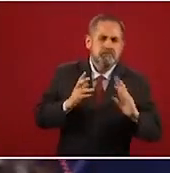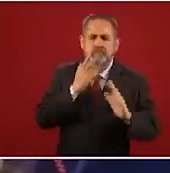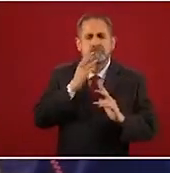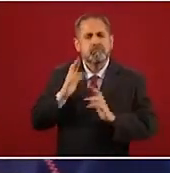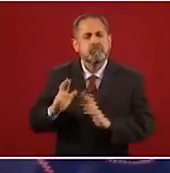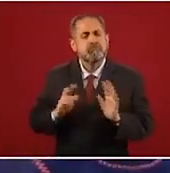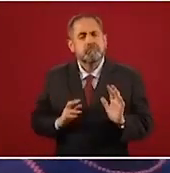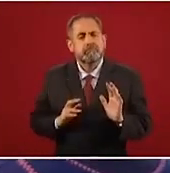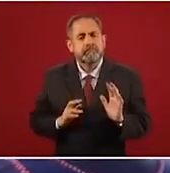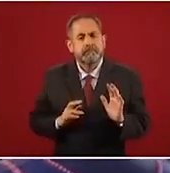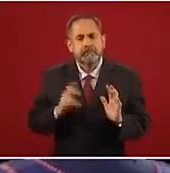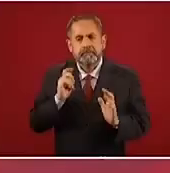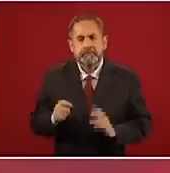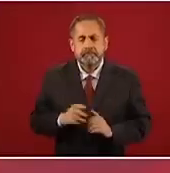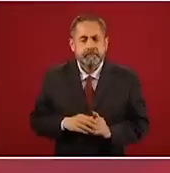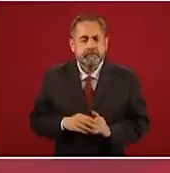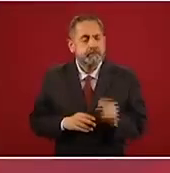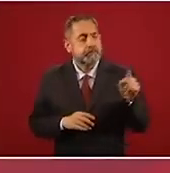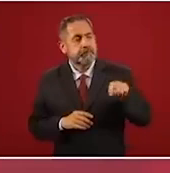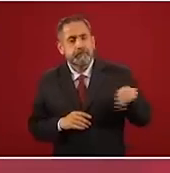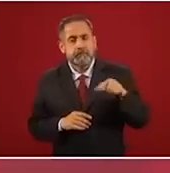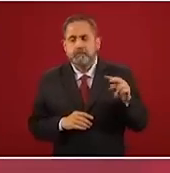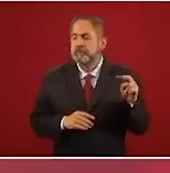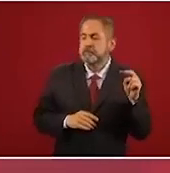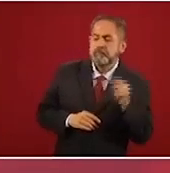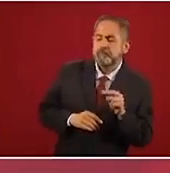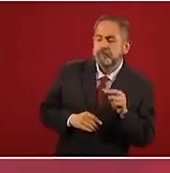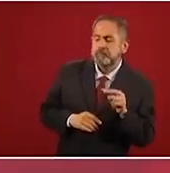que ven con